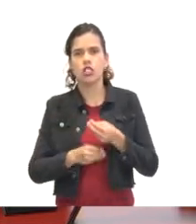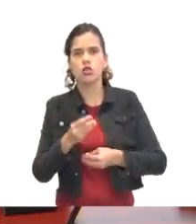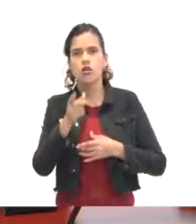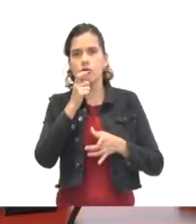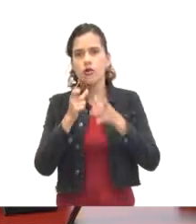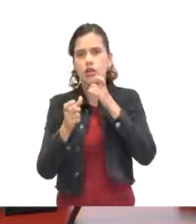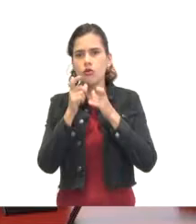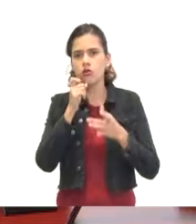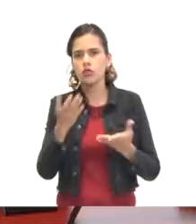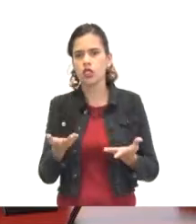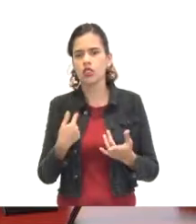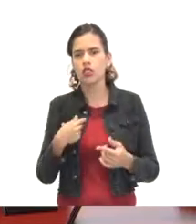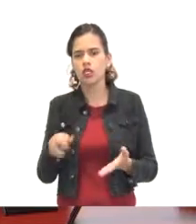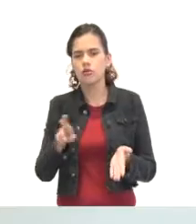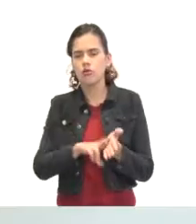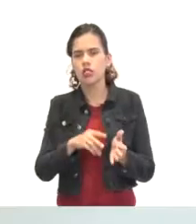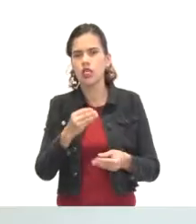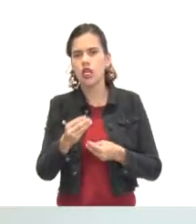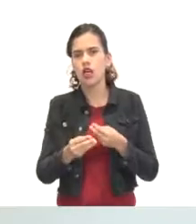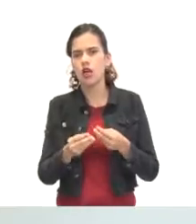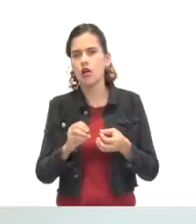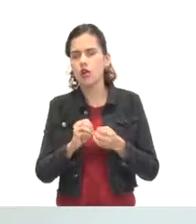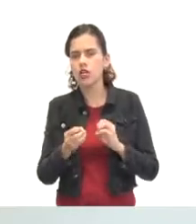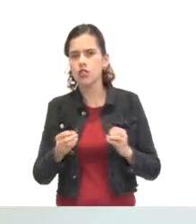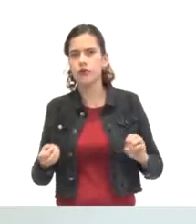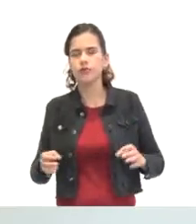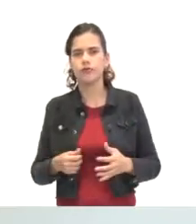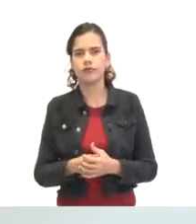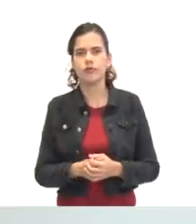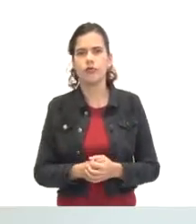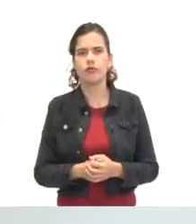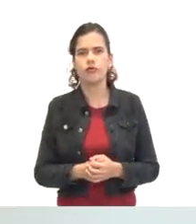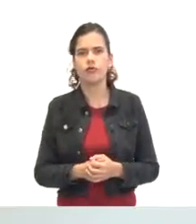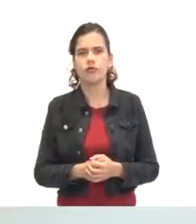la oración. ¿Vuelveme a repetir la oración? Te repito la oración.